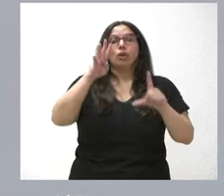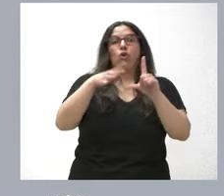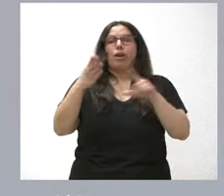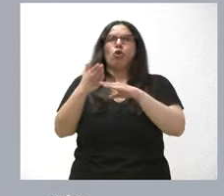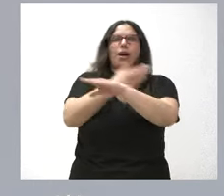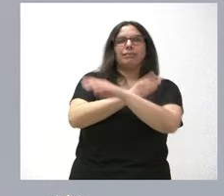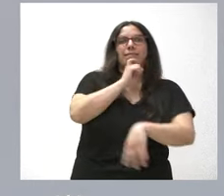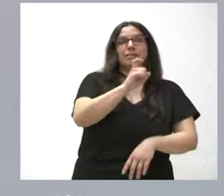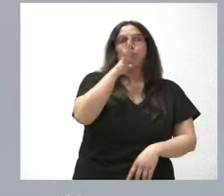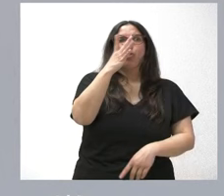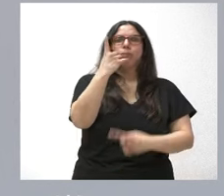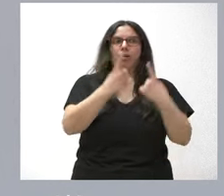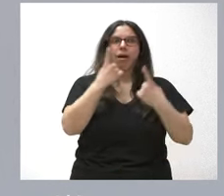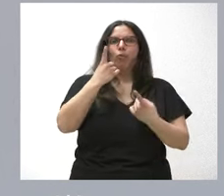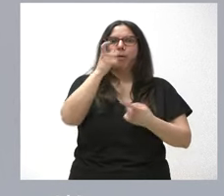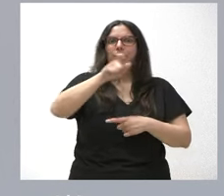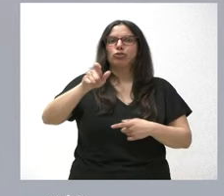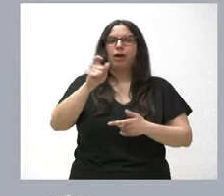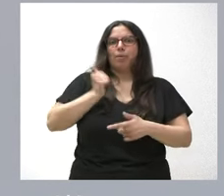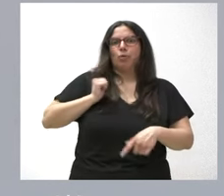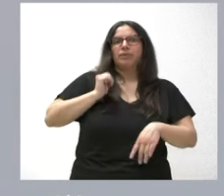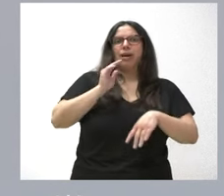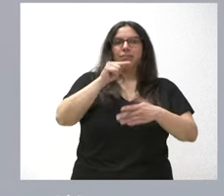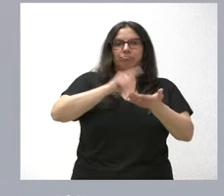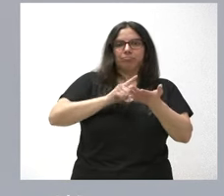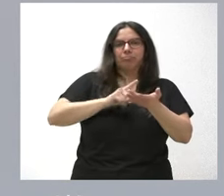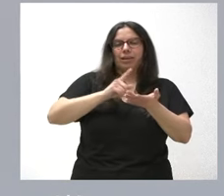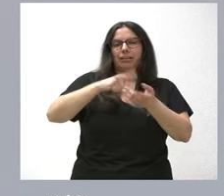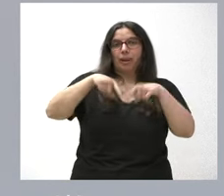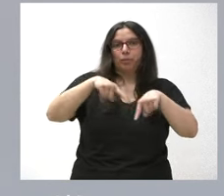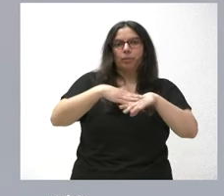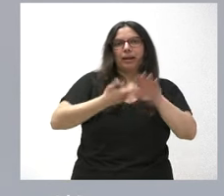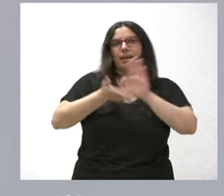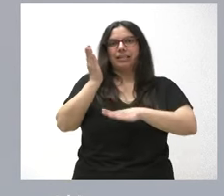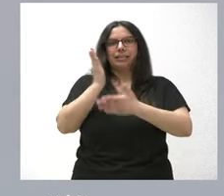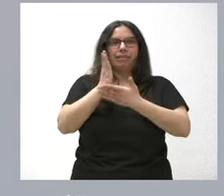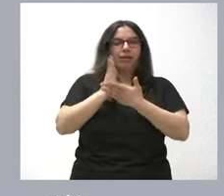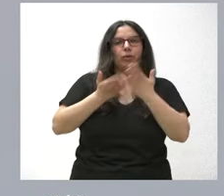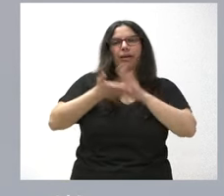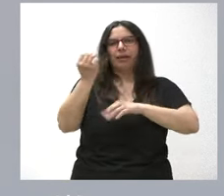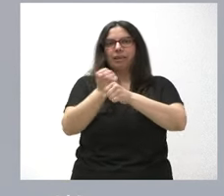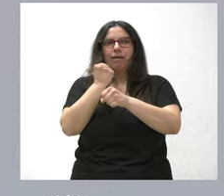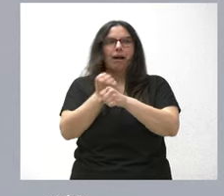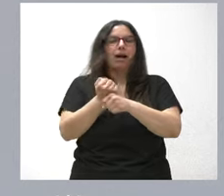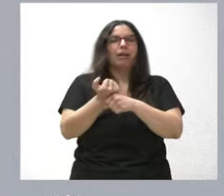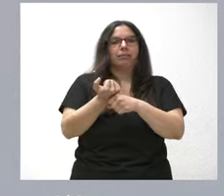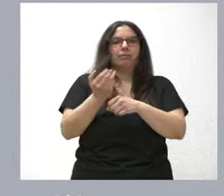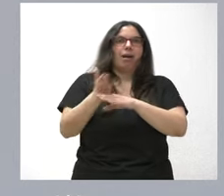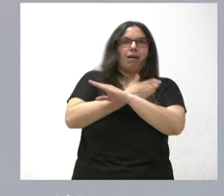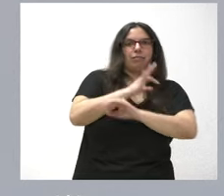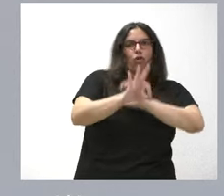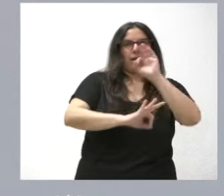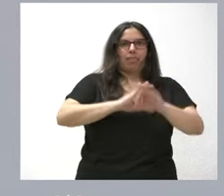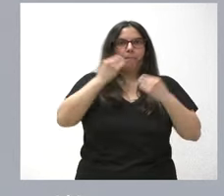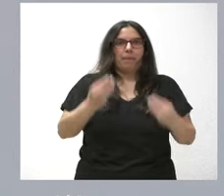tiempo, porque hay muchas personas que usan ese transporte para trabajar, para estudiar, para su ocio, y tienen que saber sus